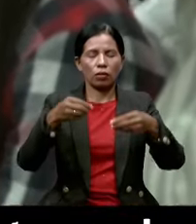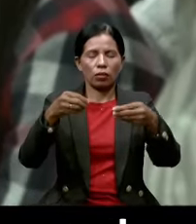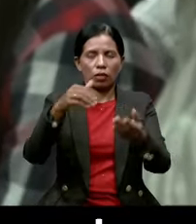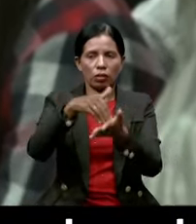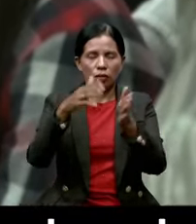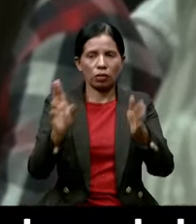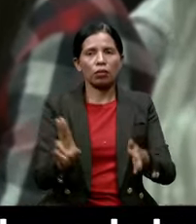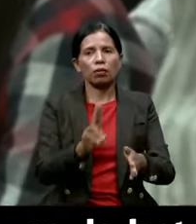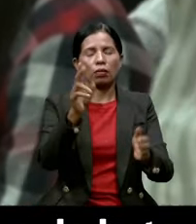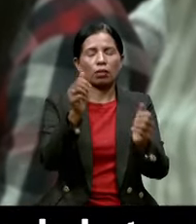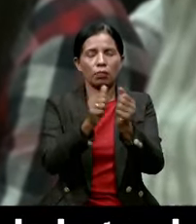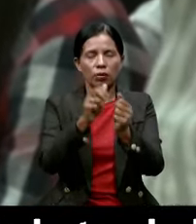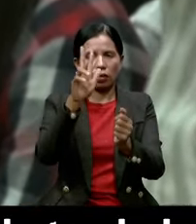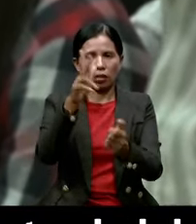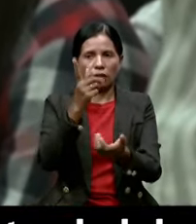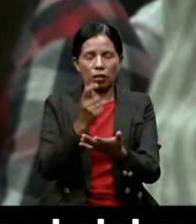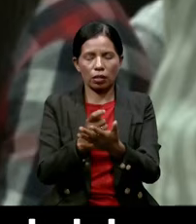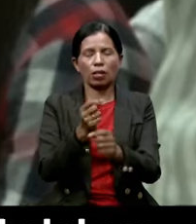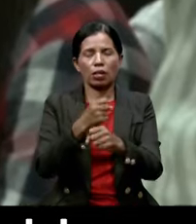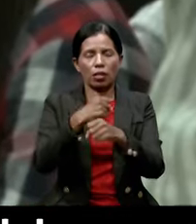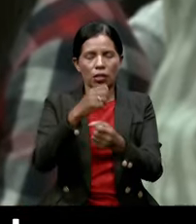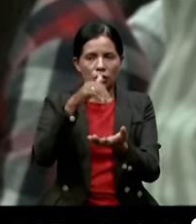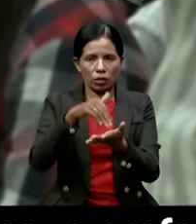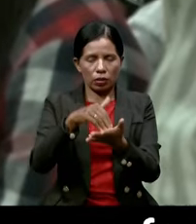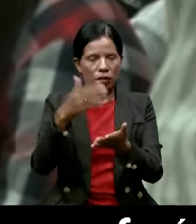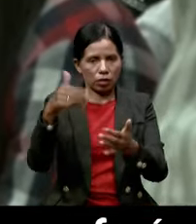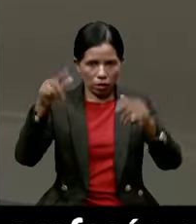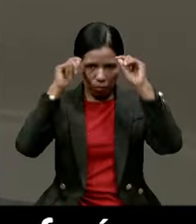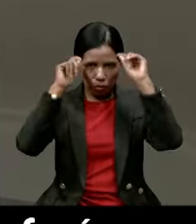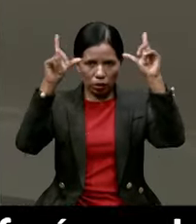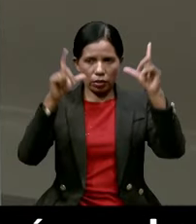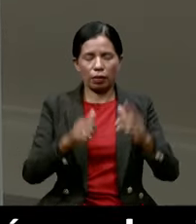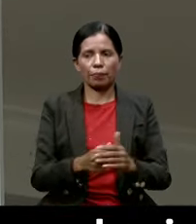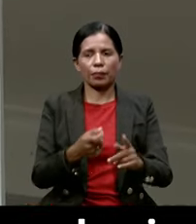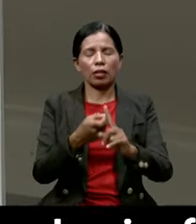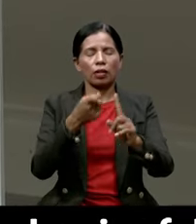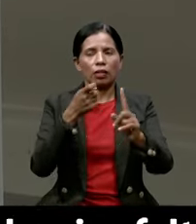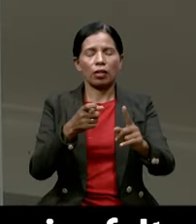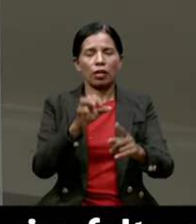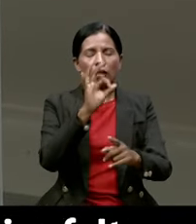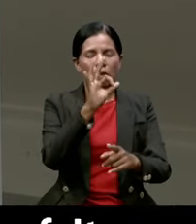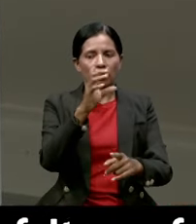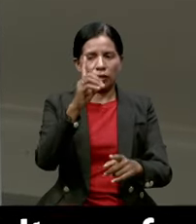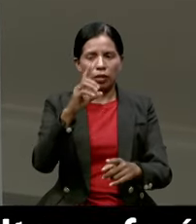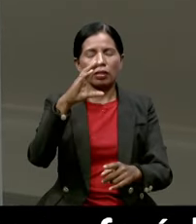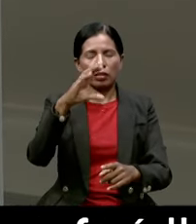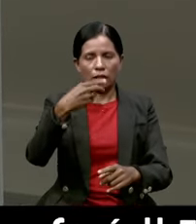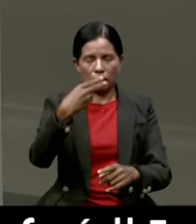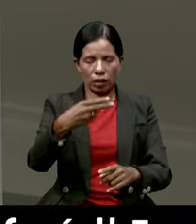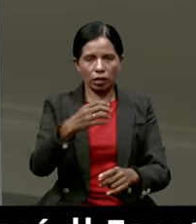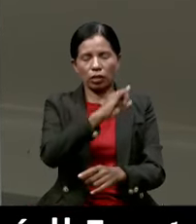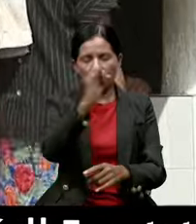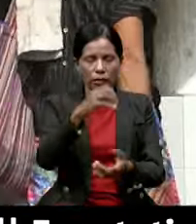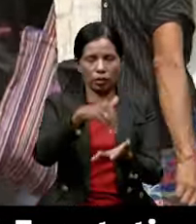studante universitario rihun tolo ne behalau estudu ia territorio nacional. Husi total ne FDCH identifica